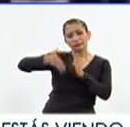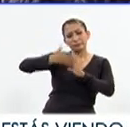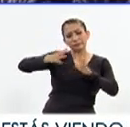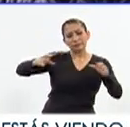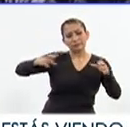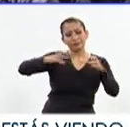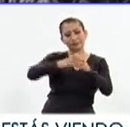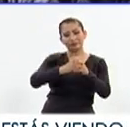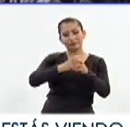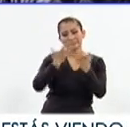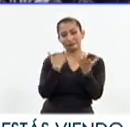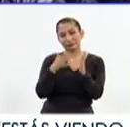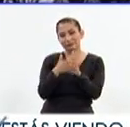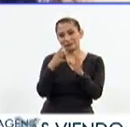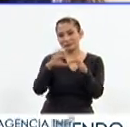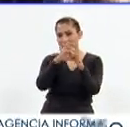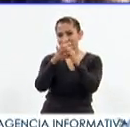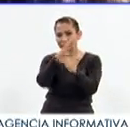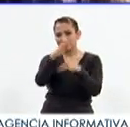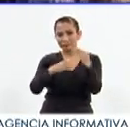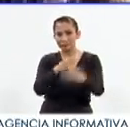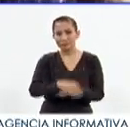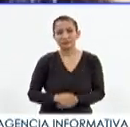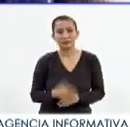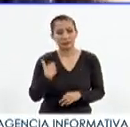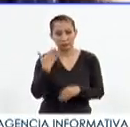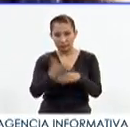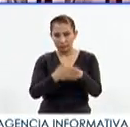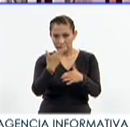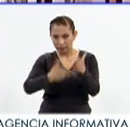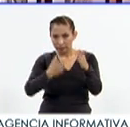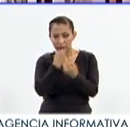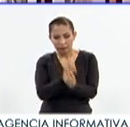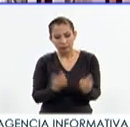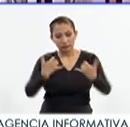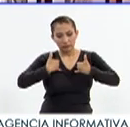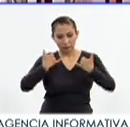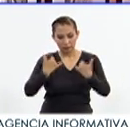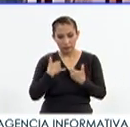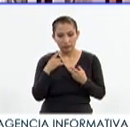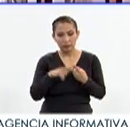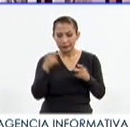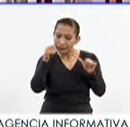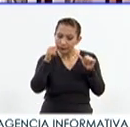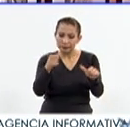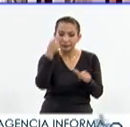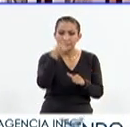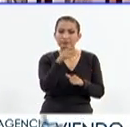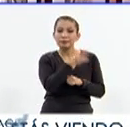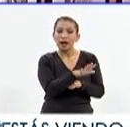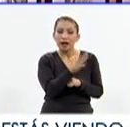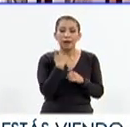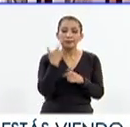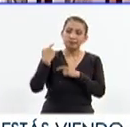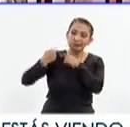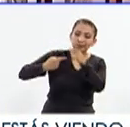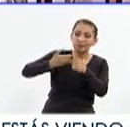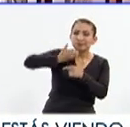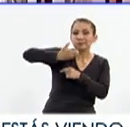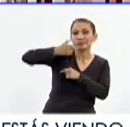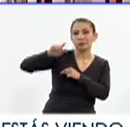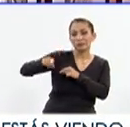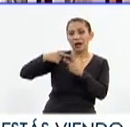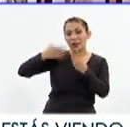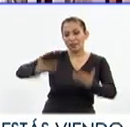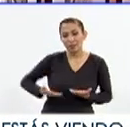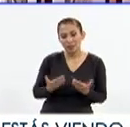construye mejor si se construye entre todos. Vamos a tener talleres para niños y jóvenes dedicados pues a las tradiciones,